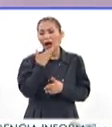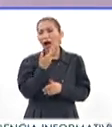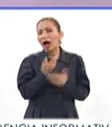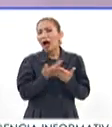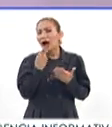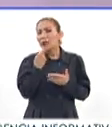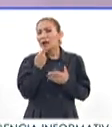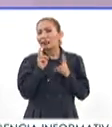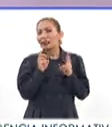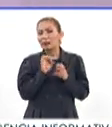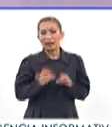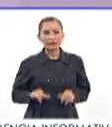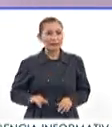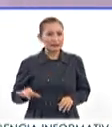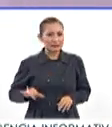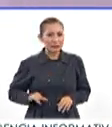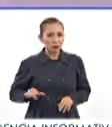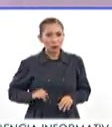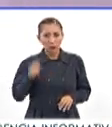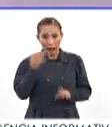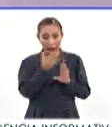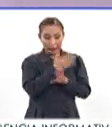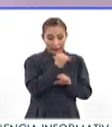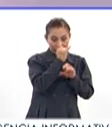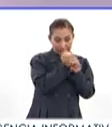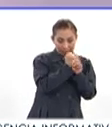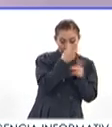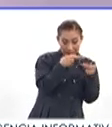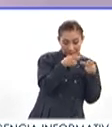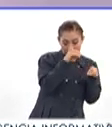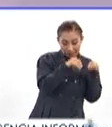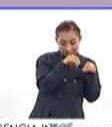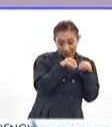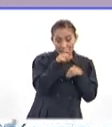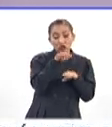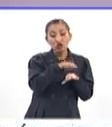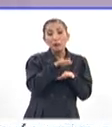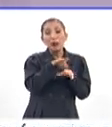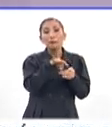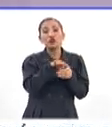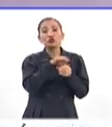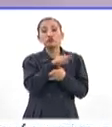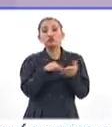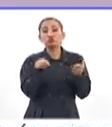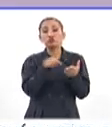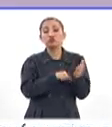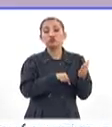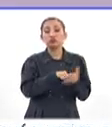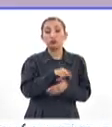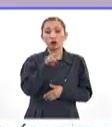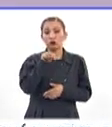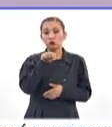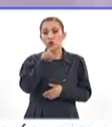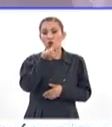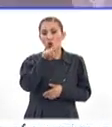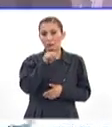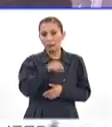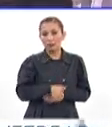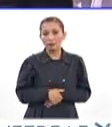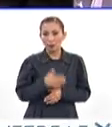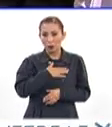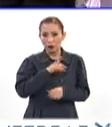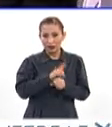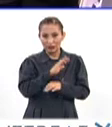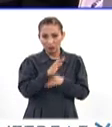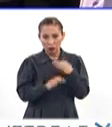tema interesante a partir de un estudio que han venido desarrollando, es sobre el voto nulo. Así es, y fíjate que buenos días